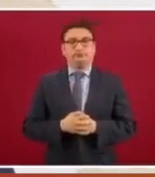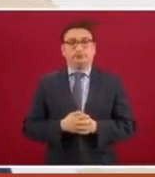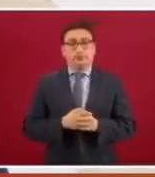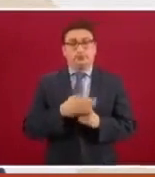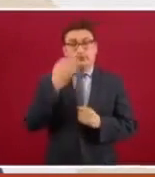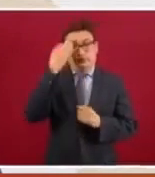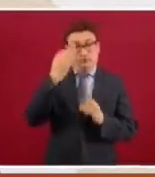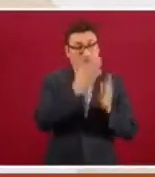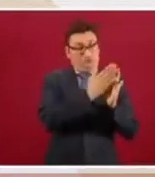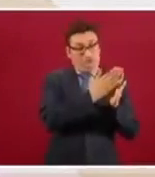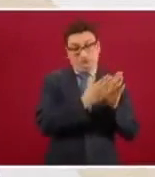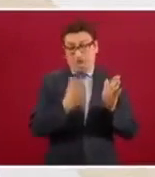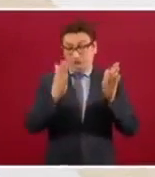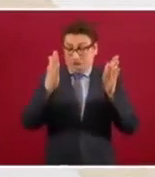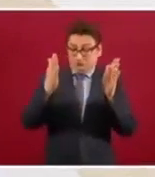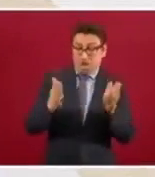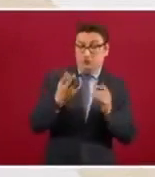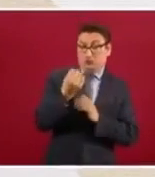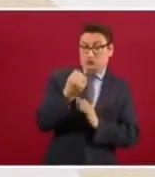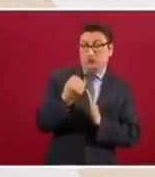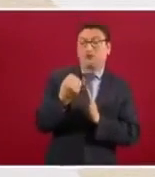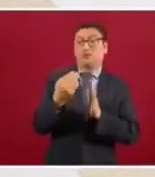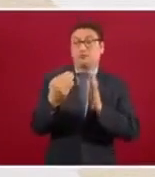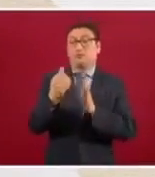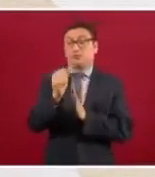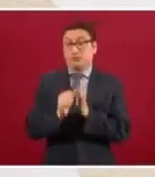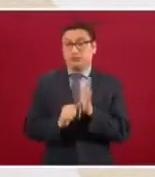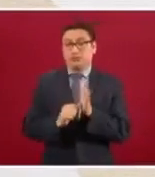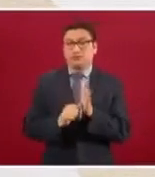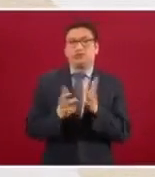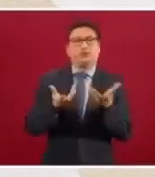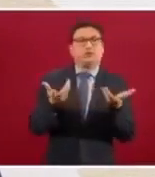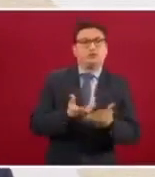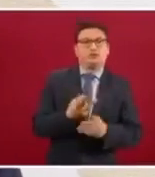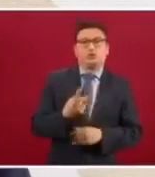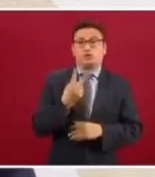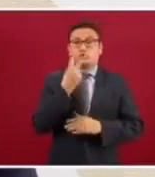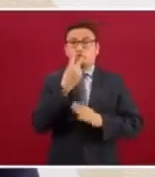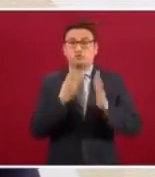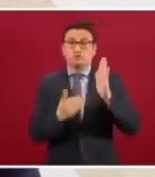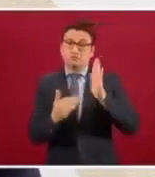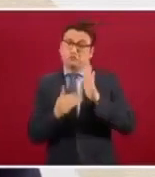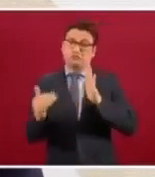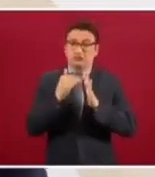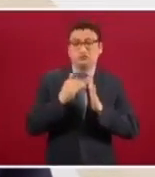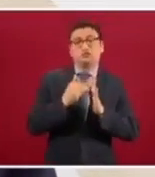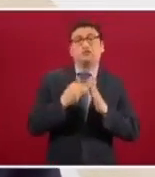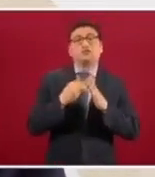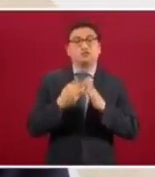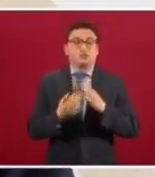meses 2 millones de nuevos empleos